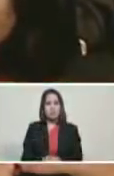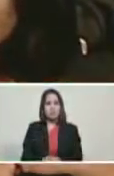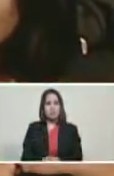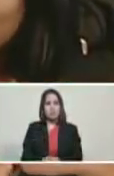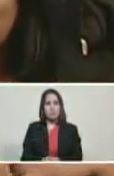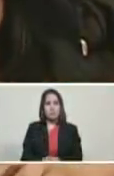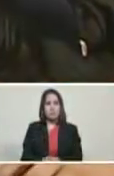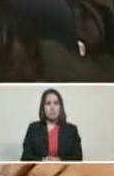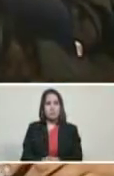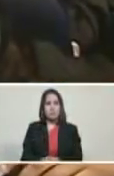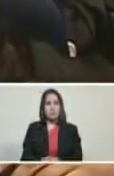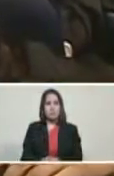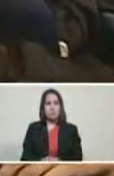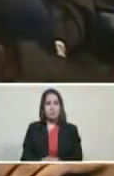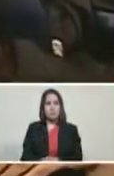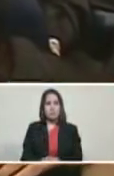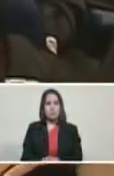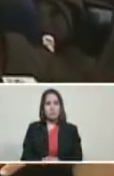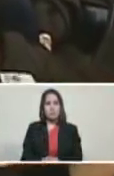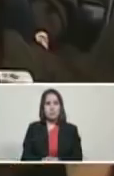por el cual